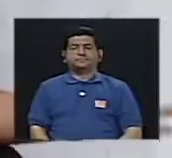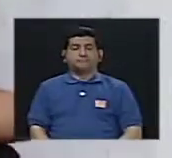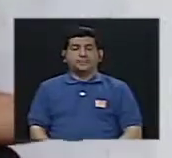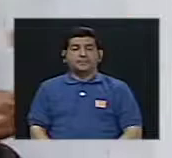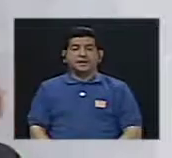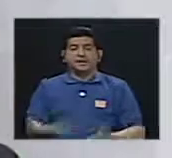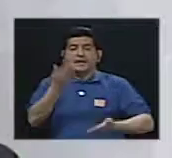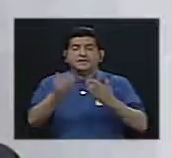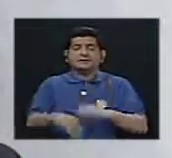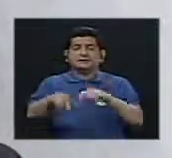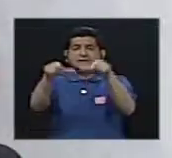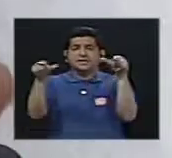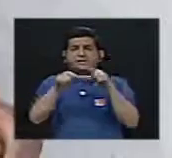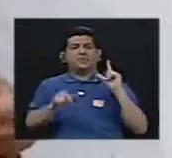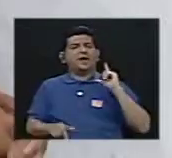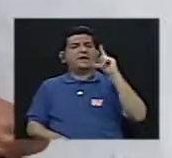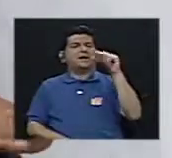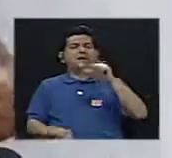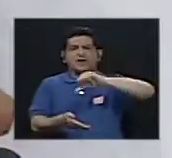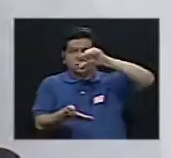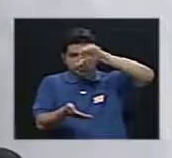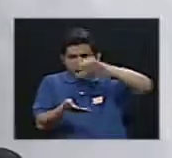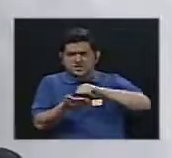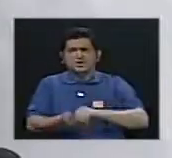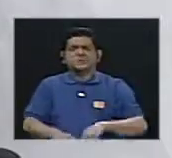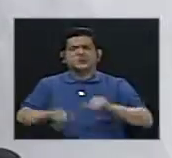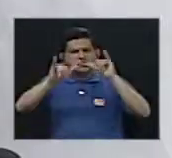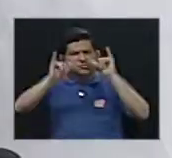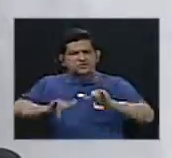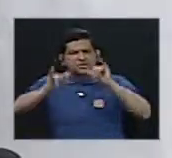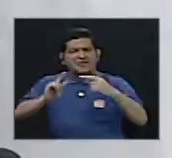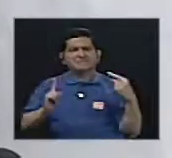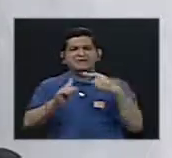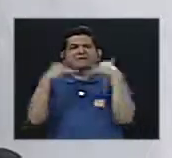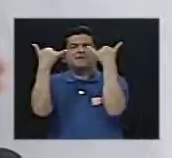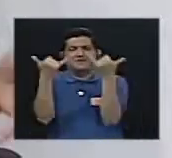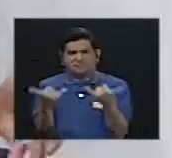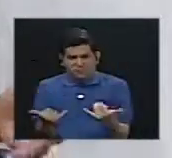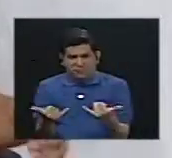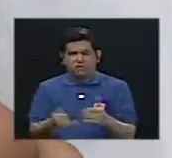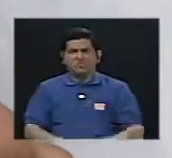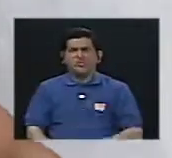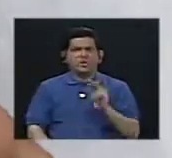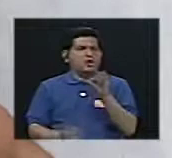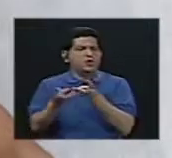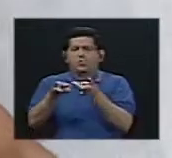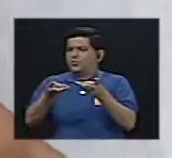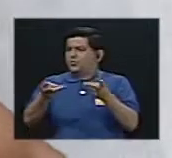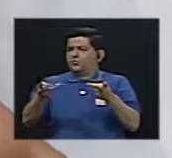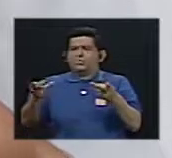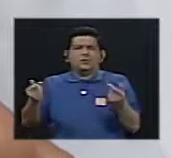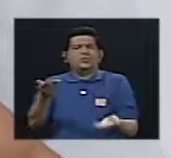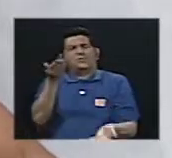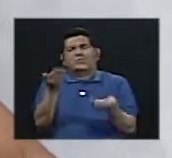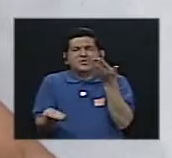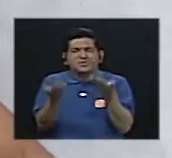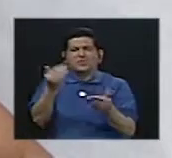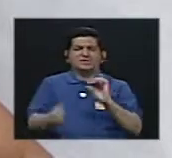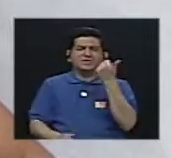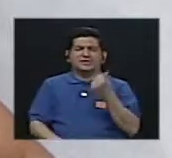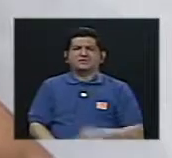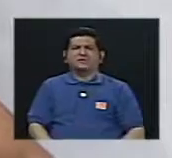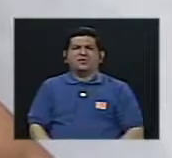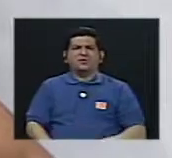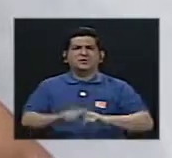posición un poco más alejada del centro se logra cultivar más y permanecer hasta nuestros días, ¿verdad? Todavía no se ha diluido tanto como otras